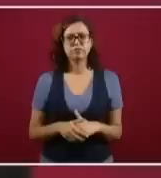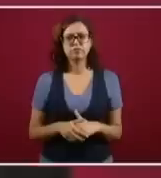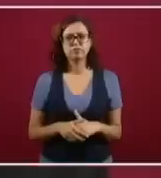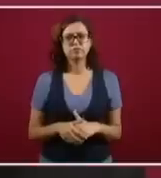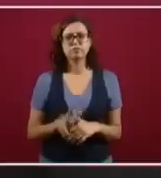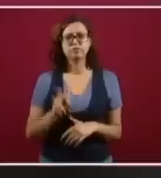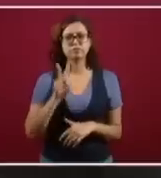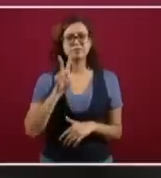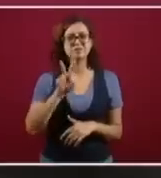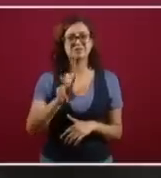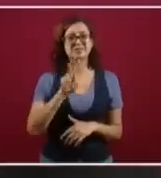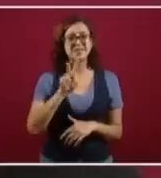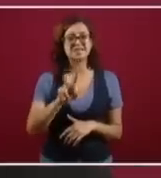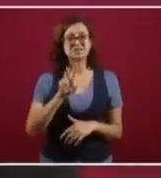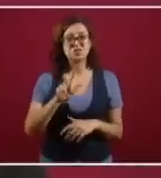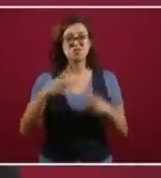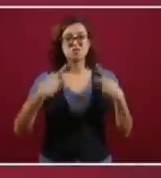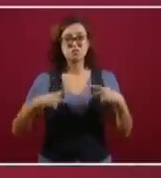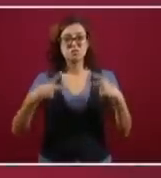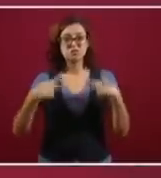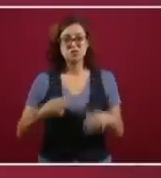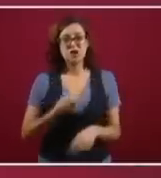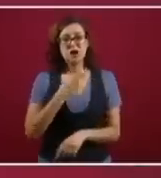fueron 18 oradores,